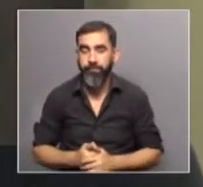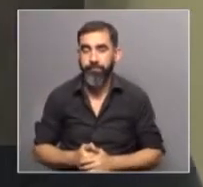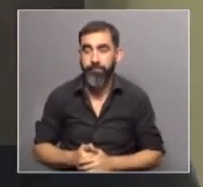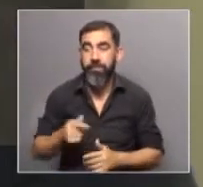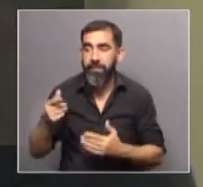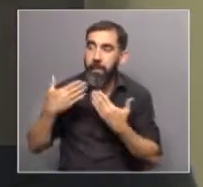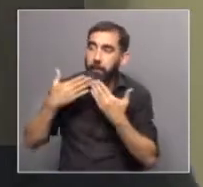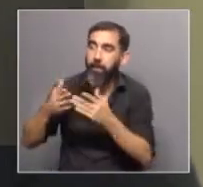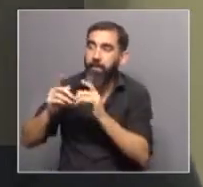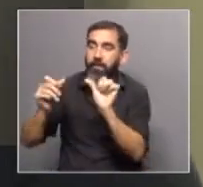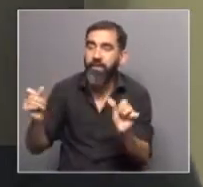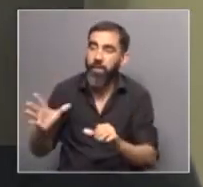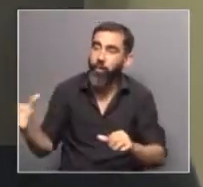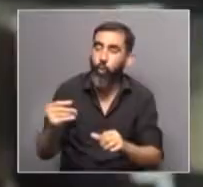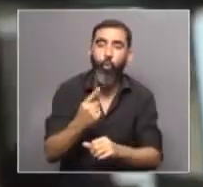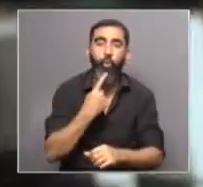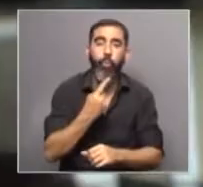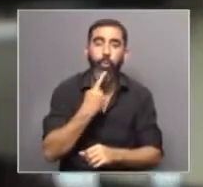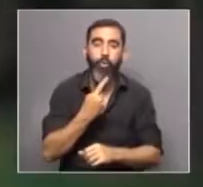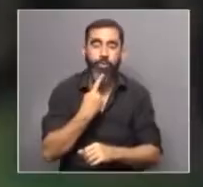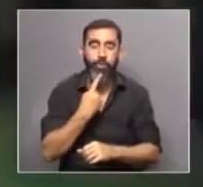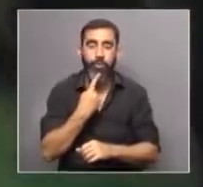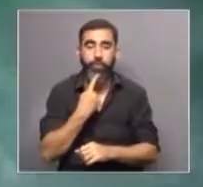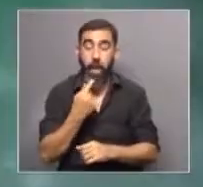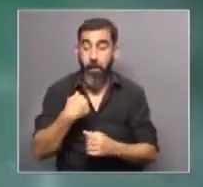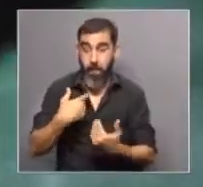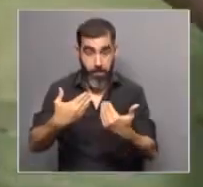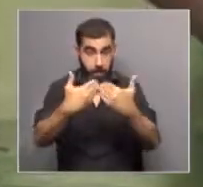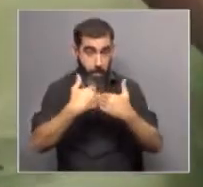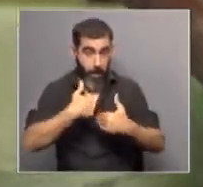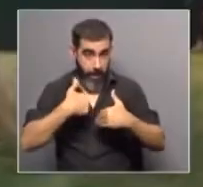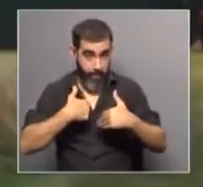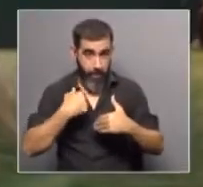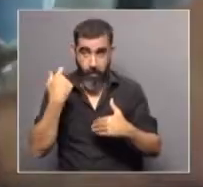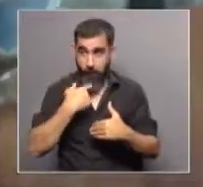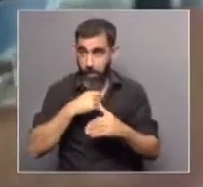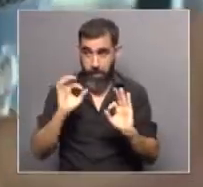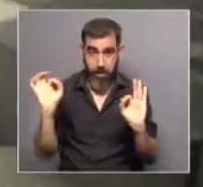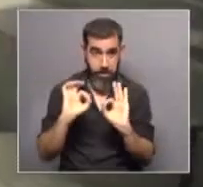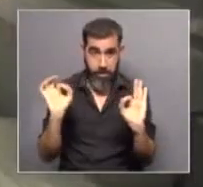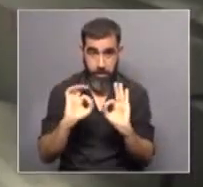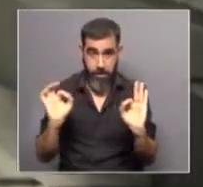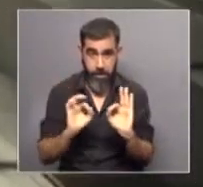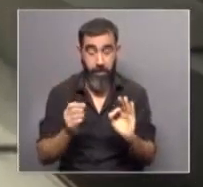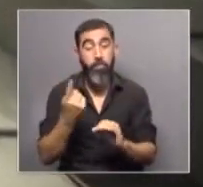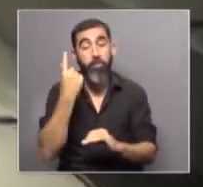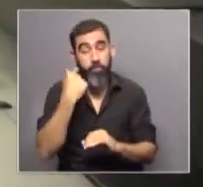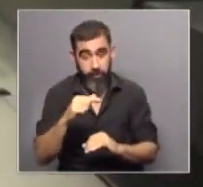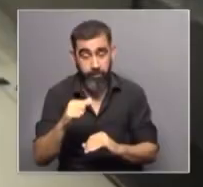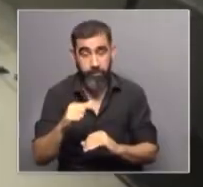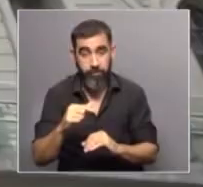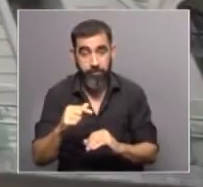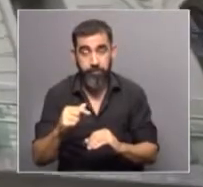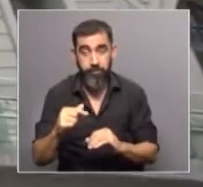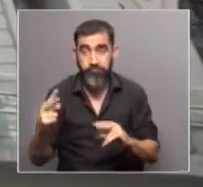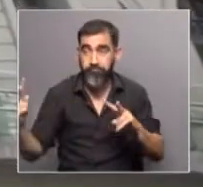Esa es la pregunta que hay que hacerle a todos los políticos. Si me preguntás a mí, no falta nada. Por eso nos